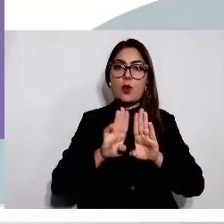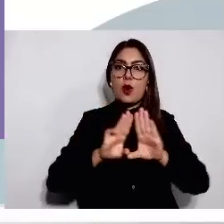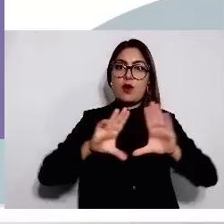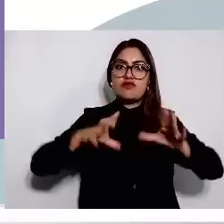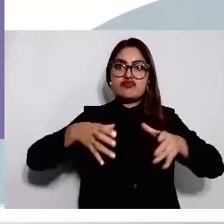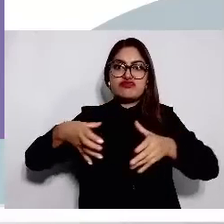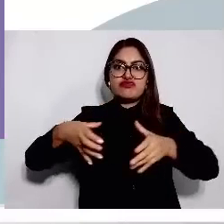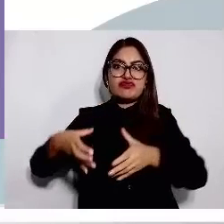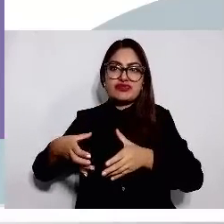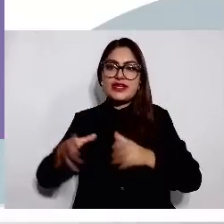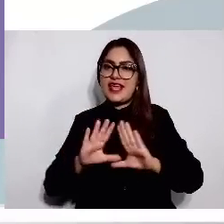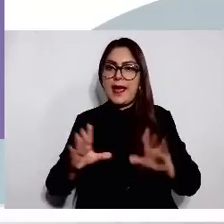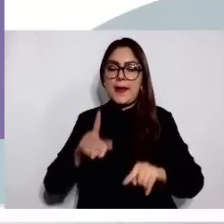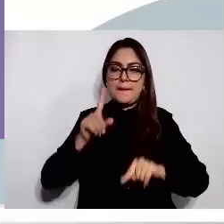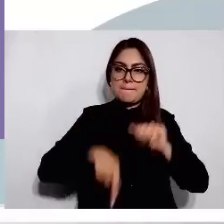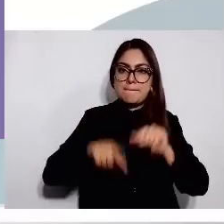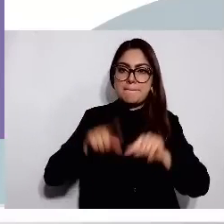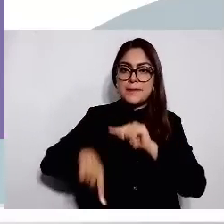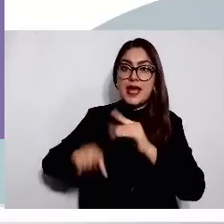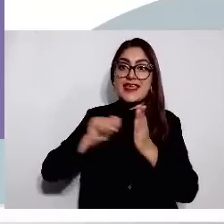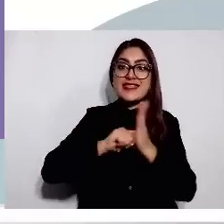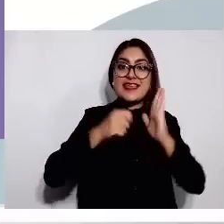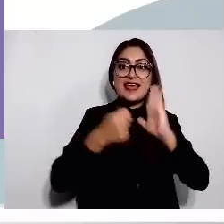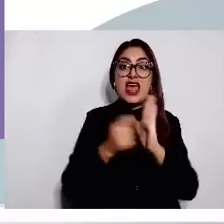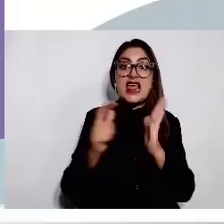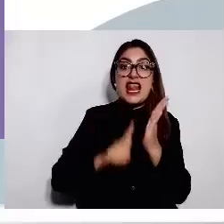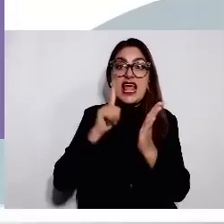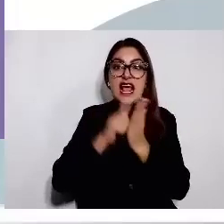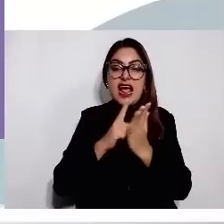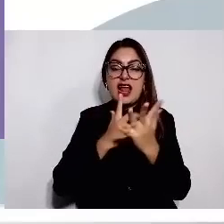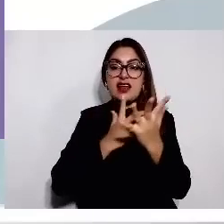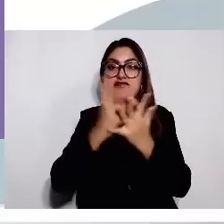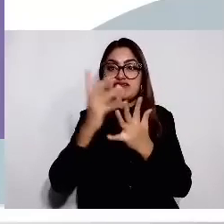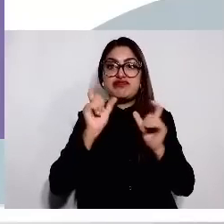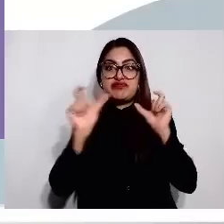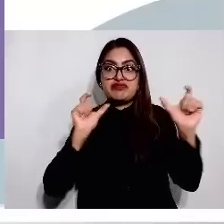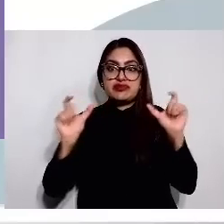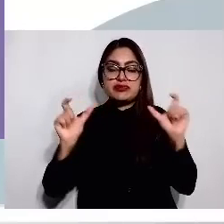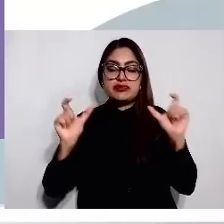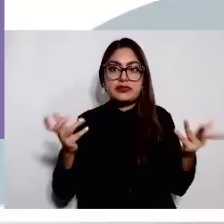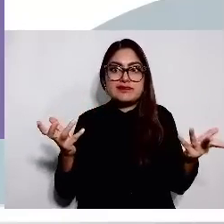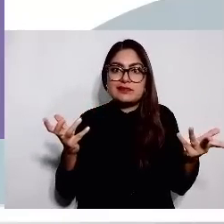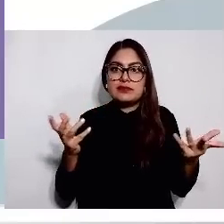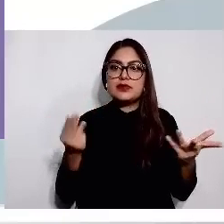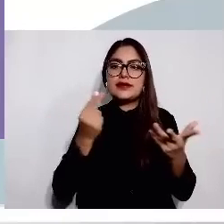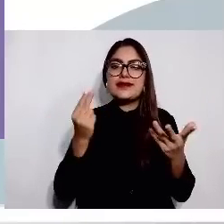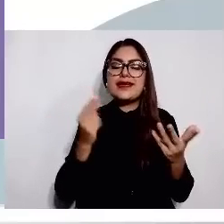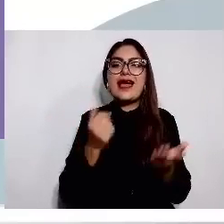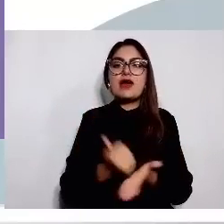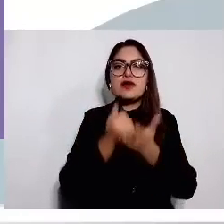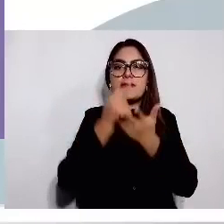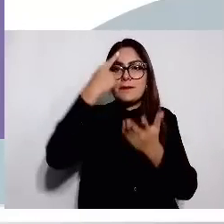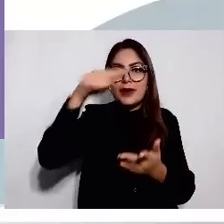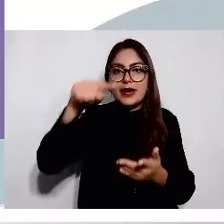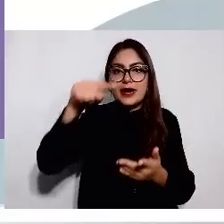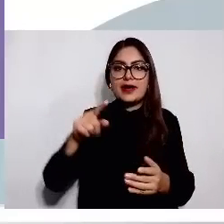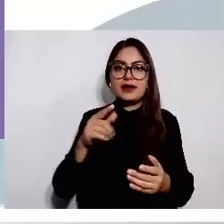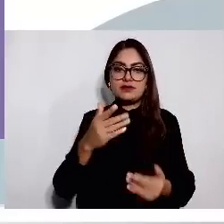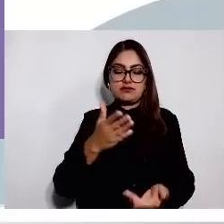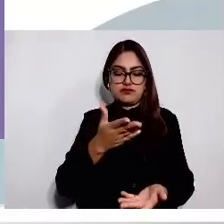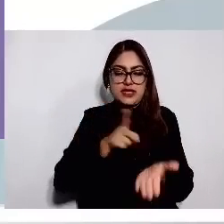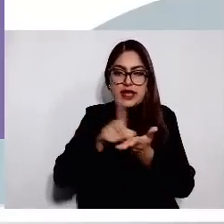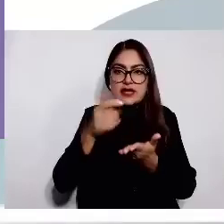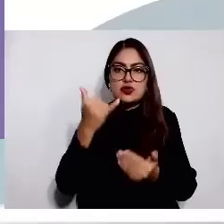tecnicismos muy legaloides para comenzar a facilitar, pues, la comprensión del derecho y de la justicia. Y la última son